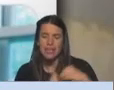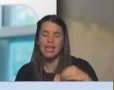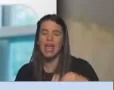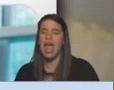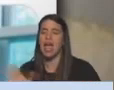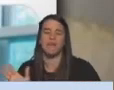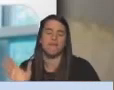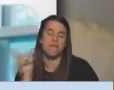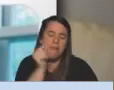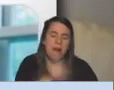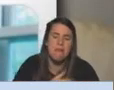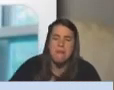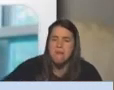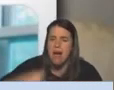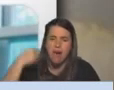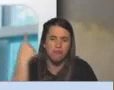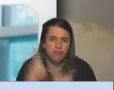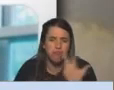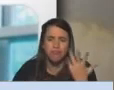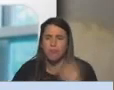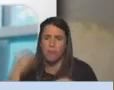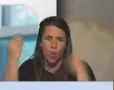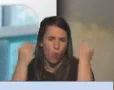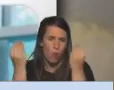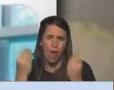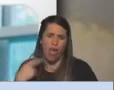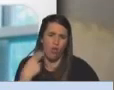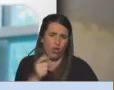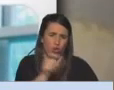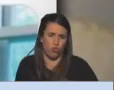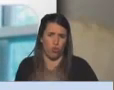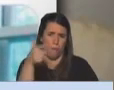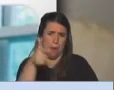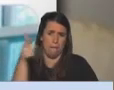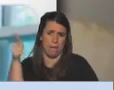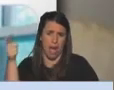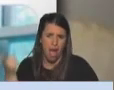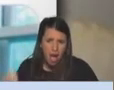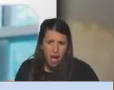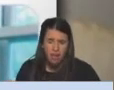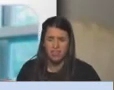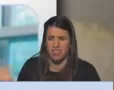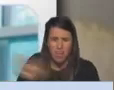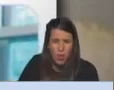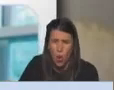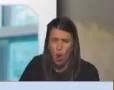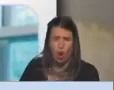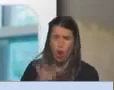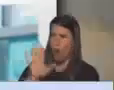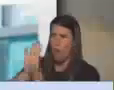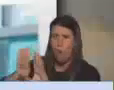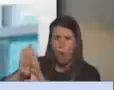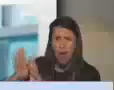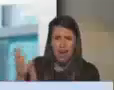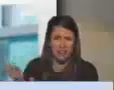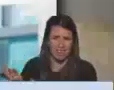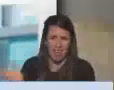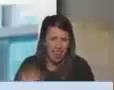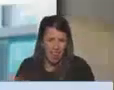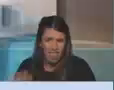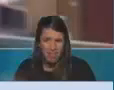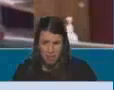estar preocupados de que su hijo sea disparado después de tocar erróneamente el timbre en una casa, en una puerta,